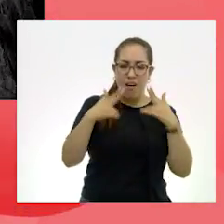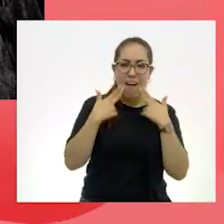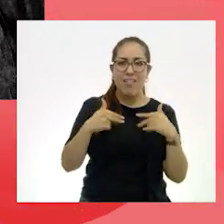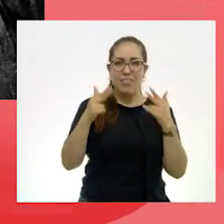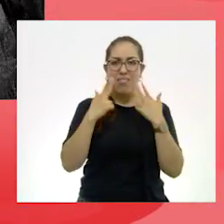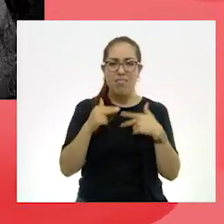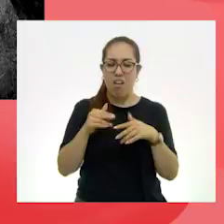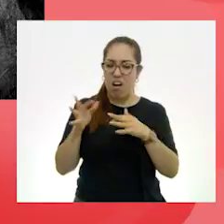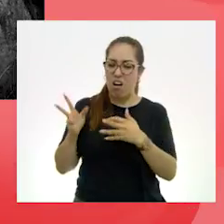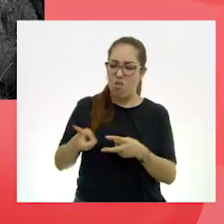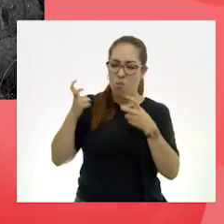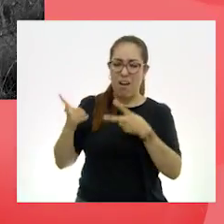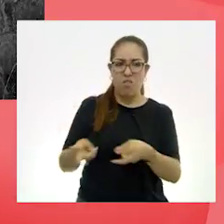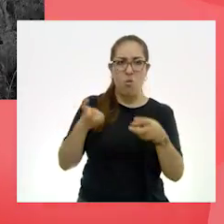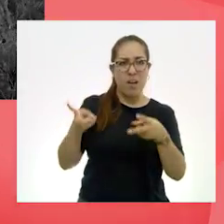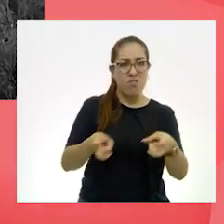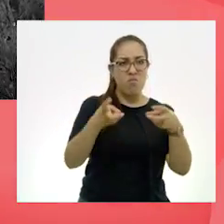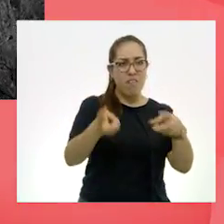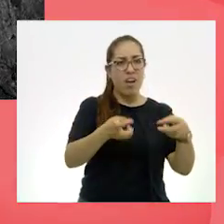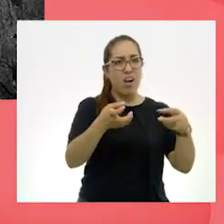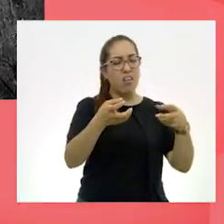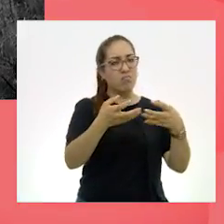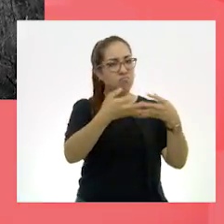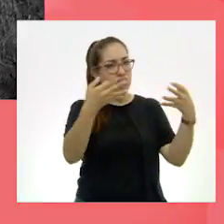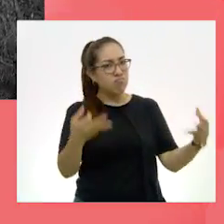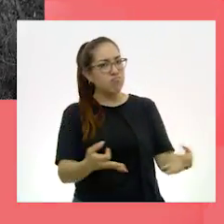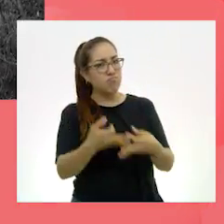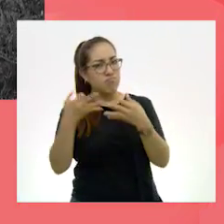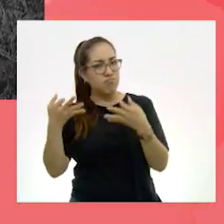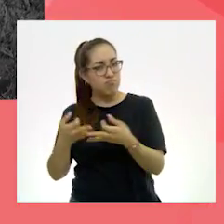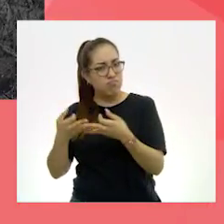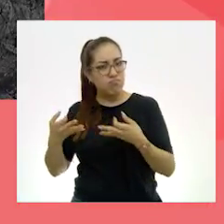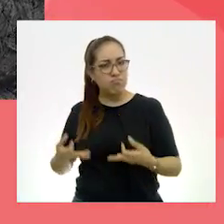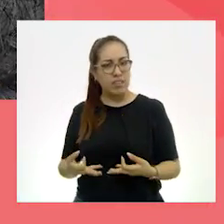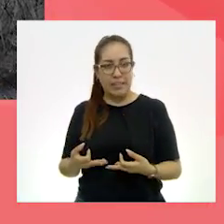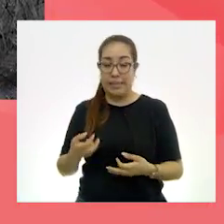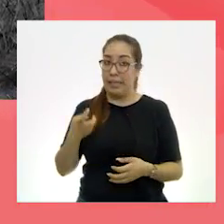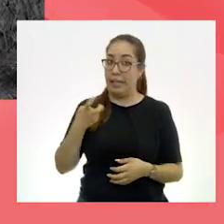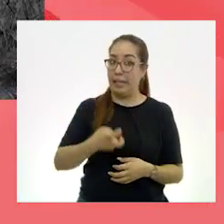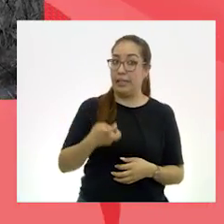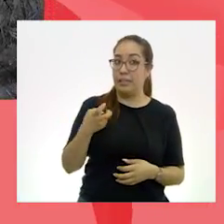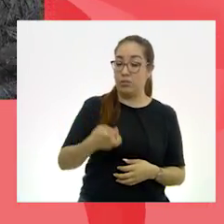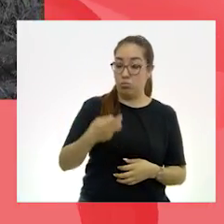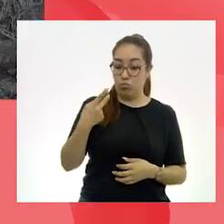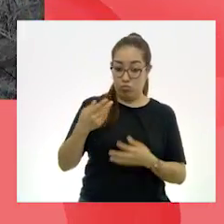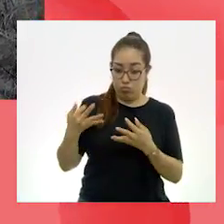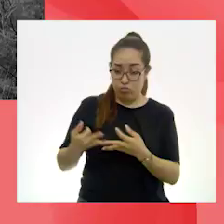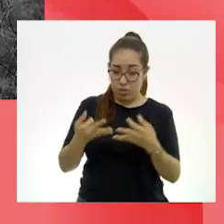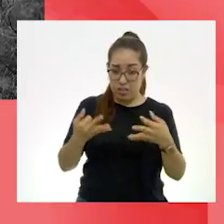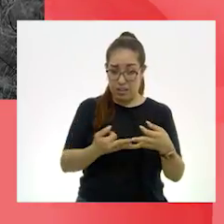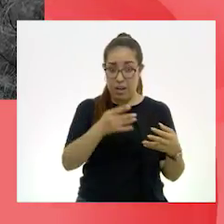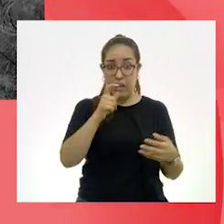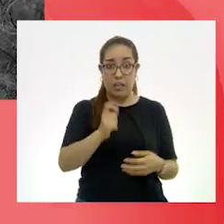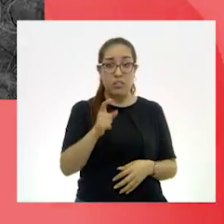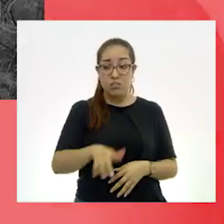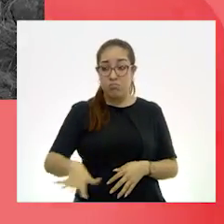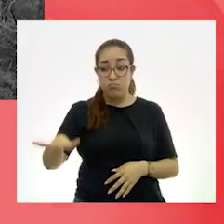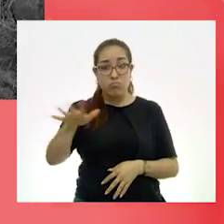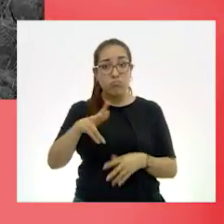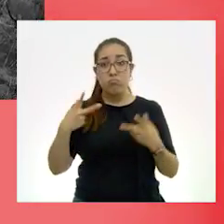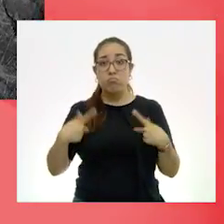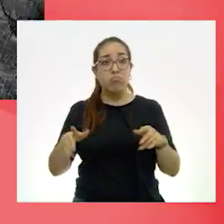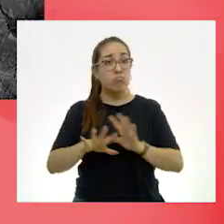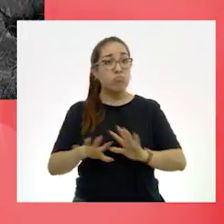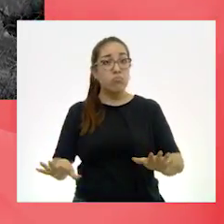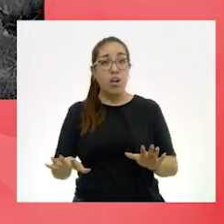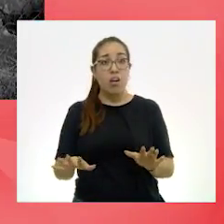de sus tierras, ¿verdad? Y ojo, apoderarse de las tierras de ellos es dejarlos sin patrimonio. O como